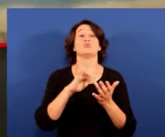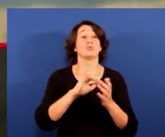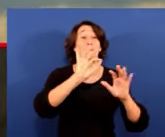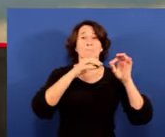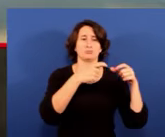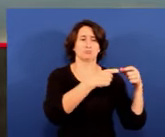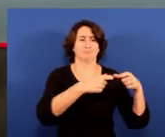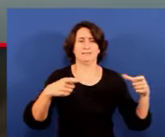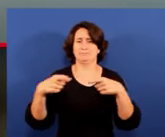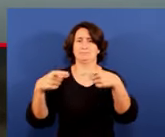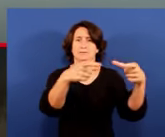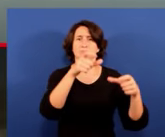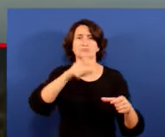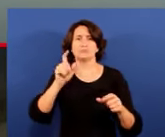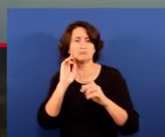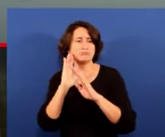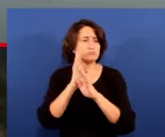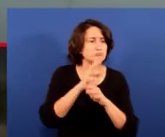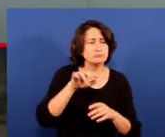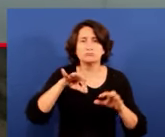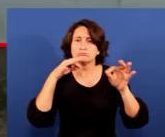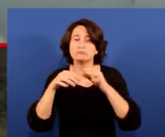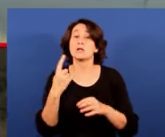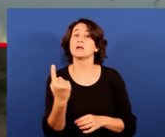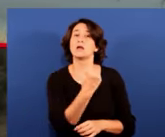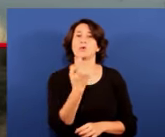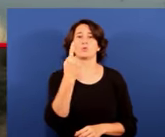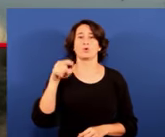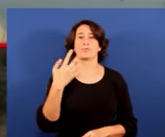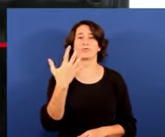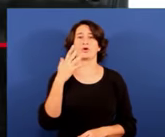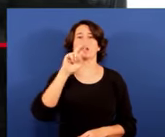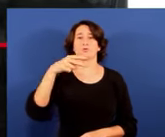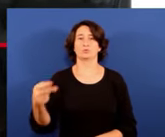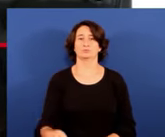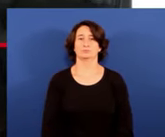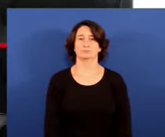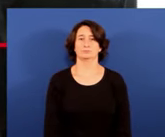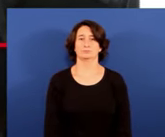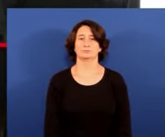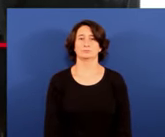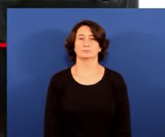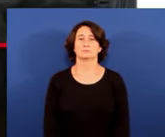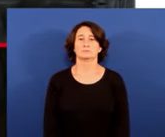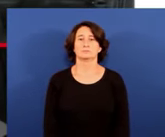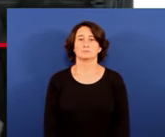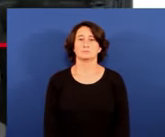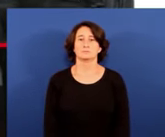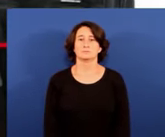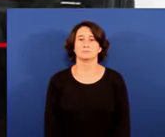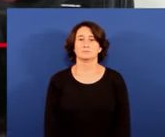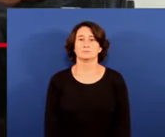aguilucho lagunero y una cigüeña blanca. También se dejaron ver bandos de aves limícolas, así como diversas